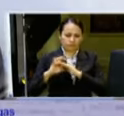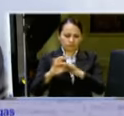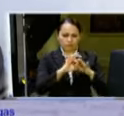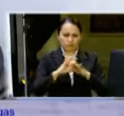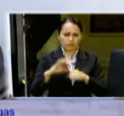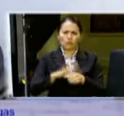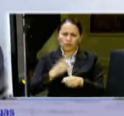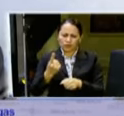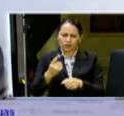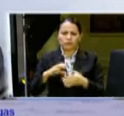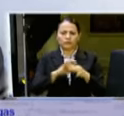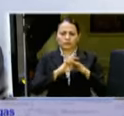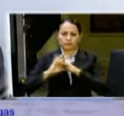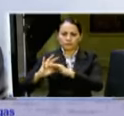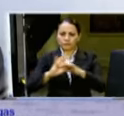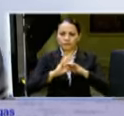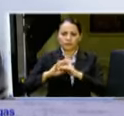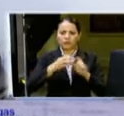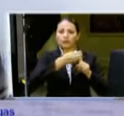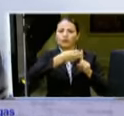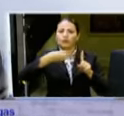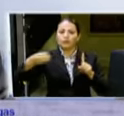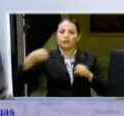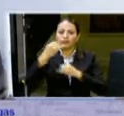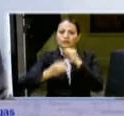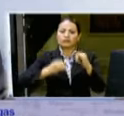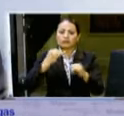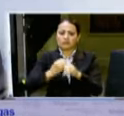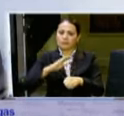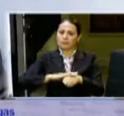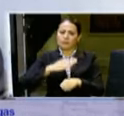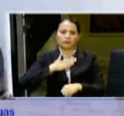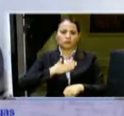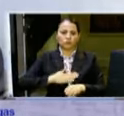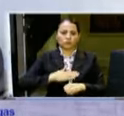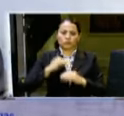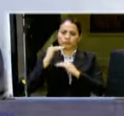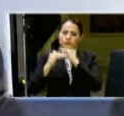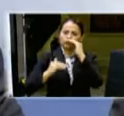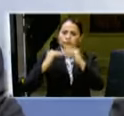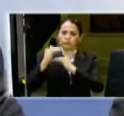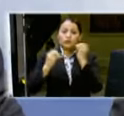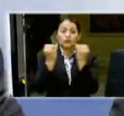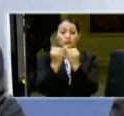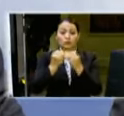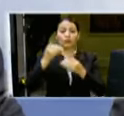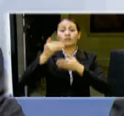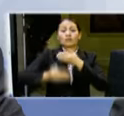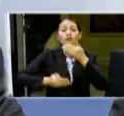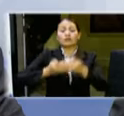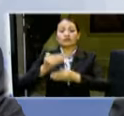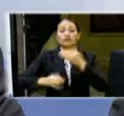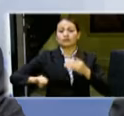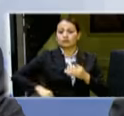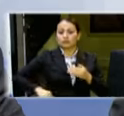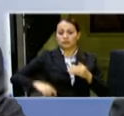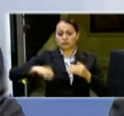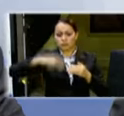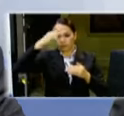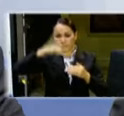sirve justamente para generar un orden internacional más justo y próspero, pero también para avanzar los intereses de México